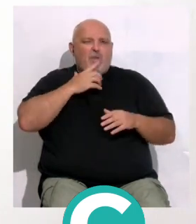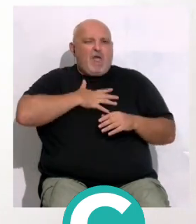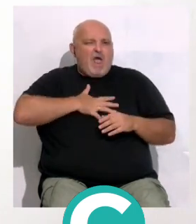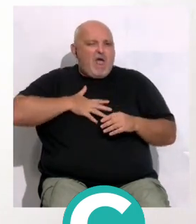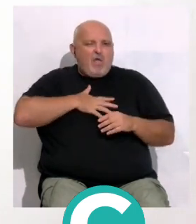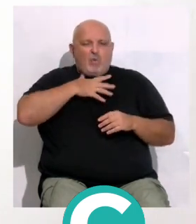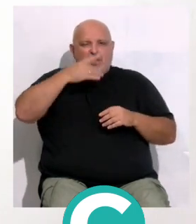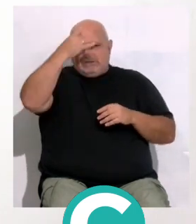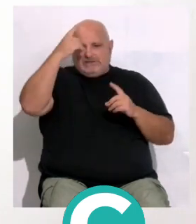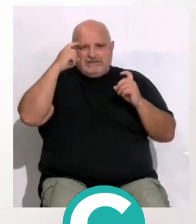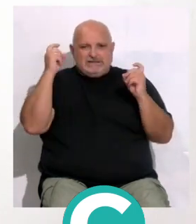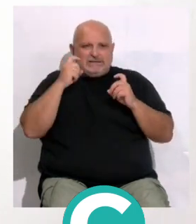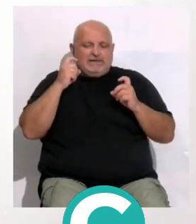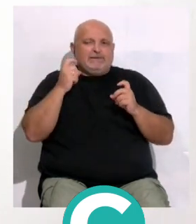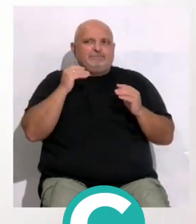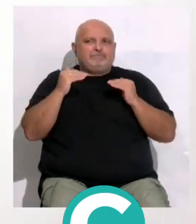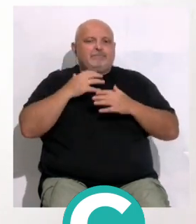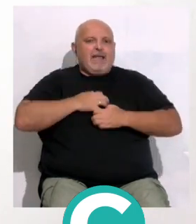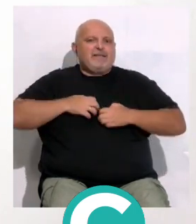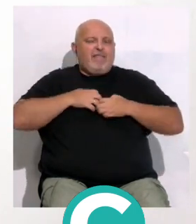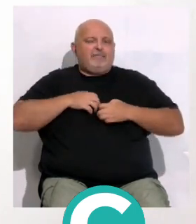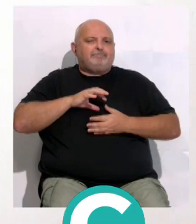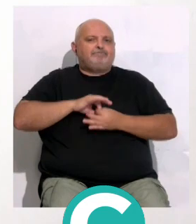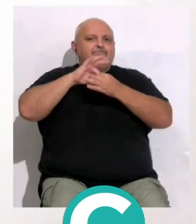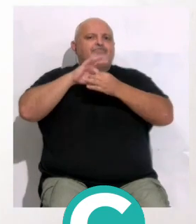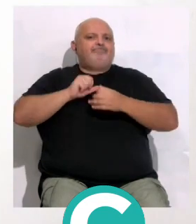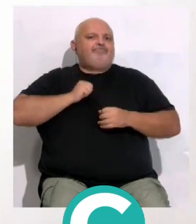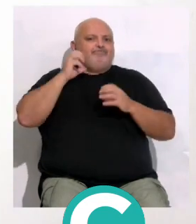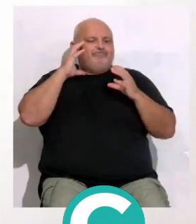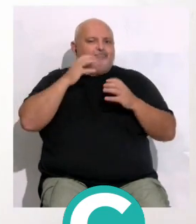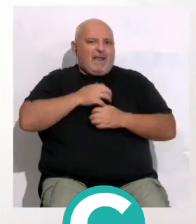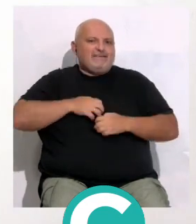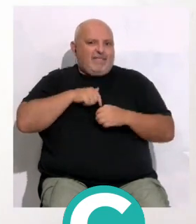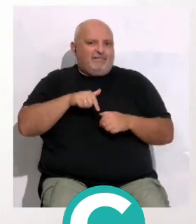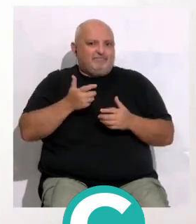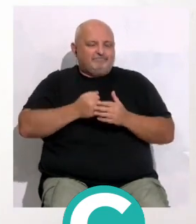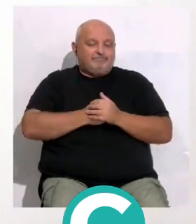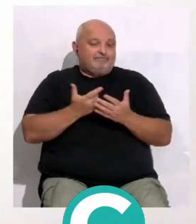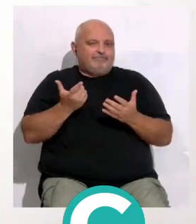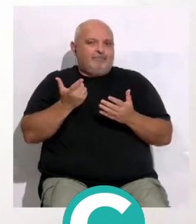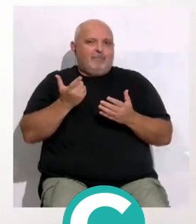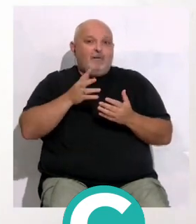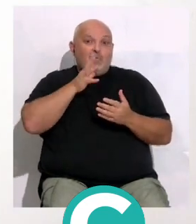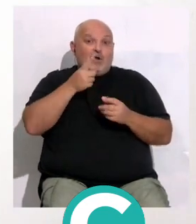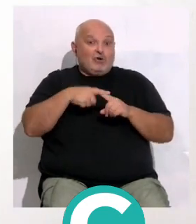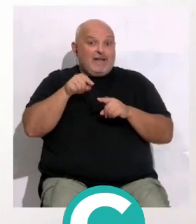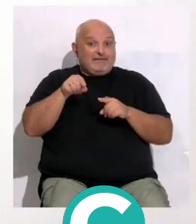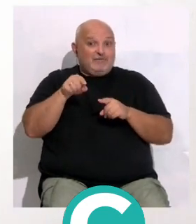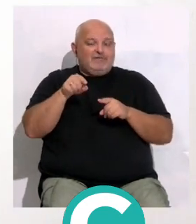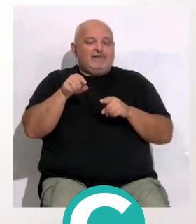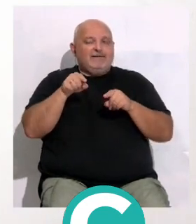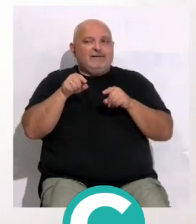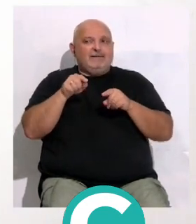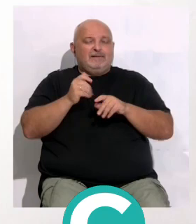dolor de cabeza, has tenido un episodio de ansiedad y no se trata bien. Entonces, nosotros viendo esas cosas, al final